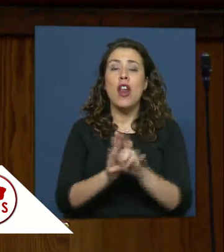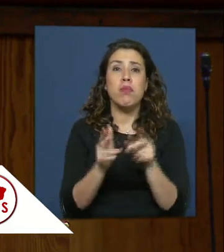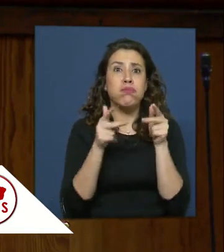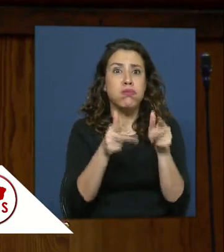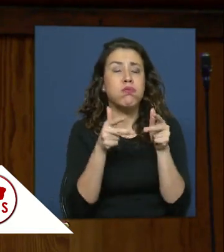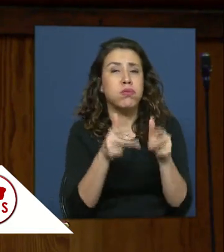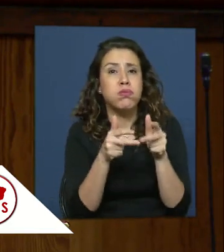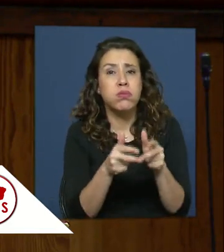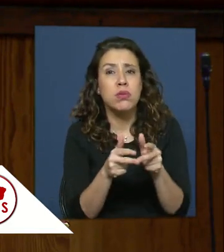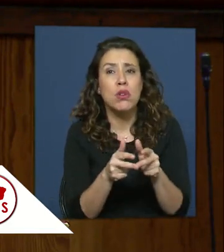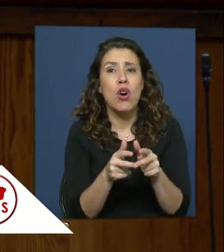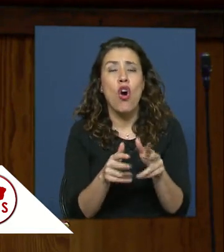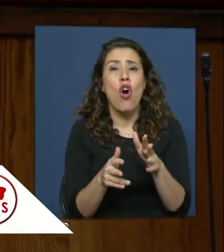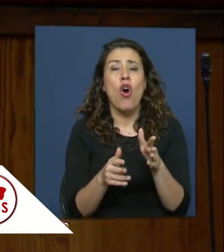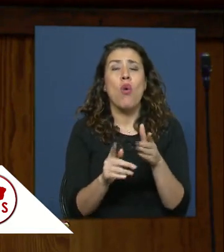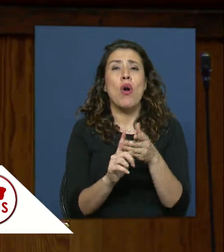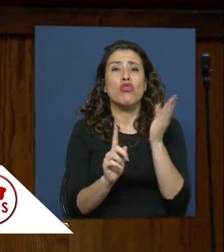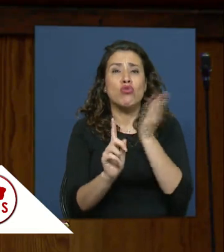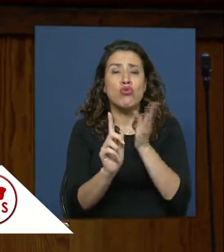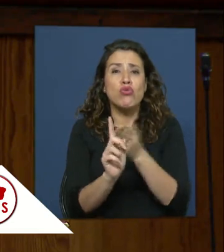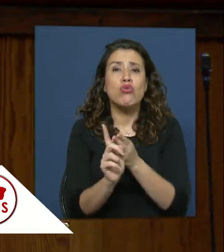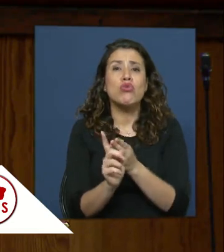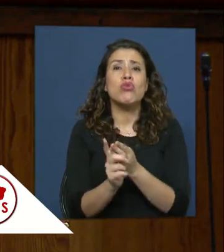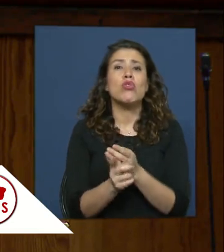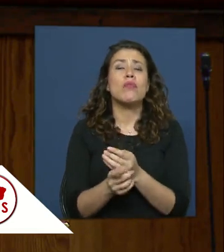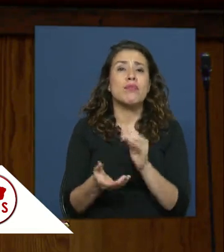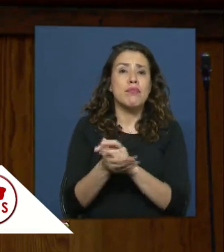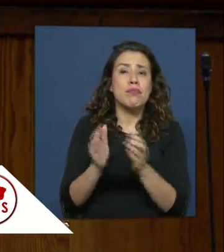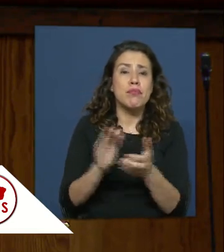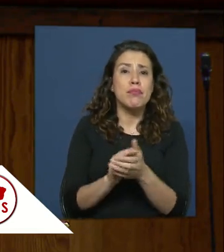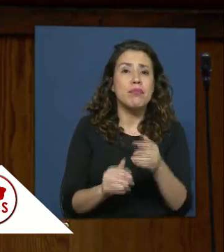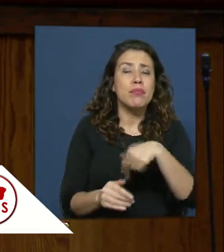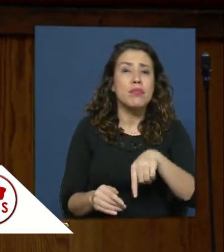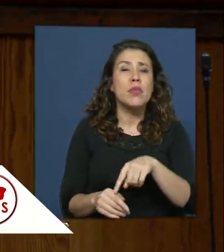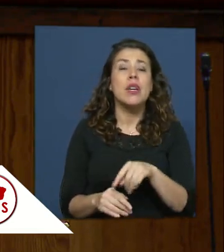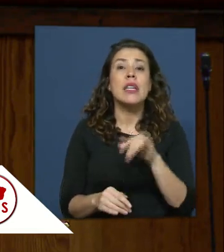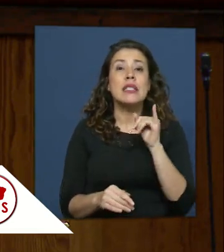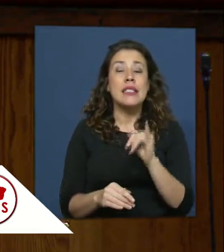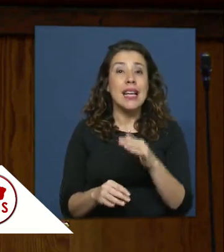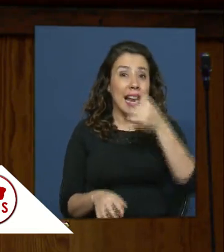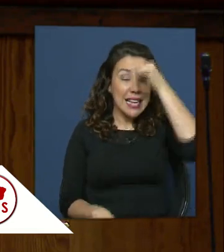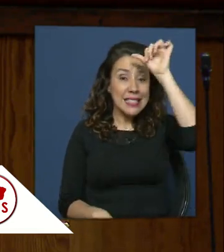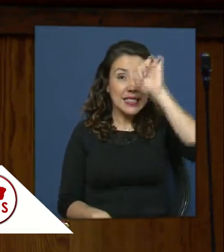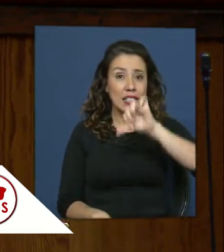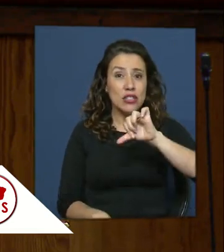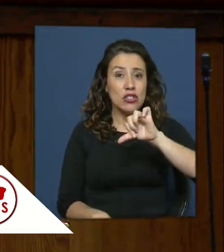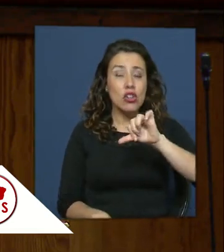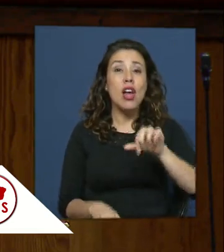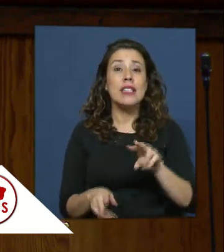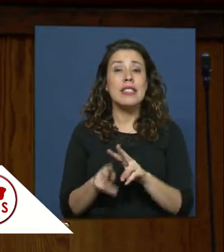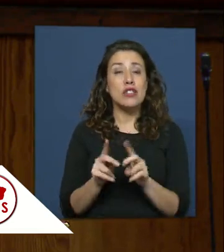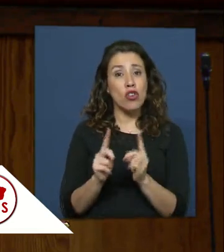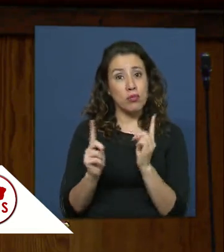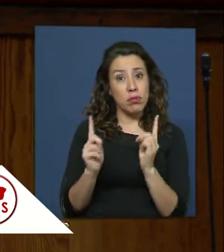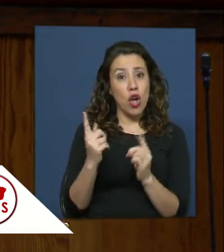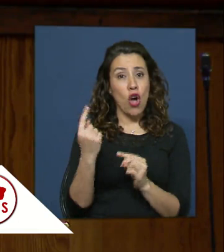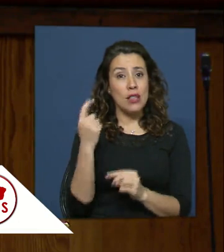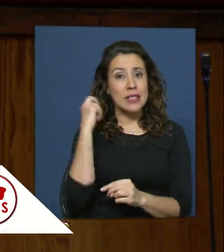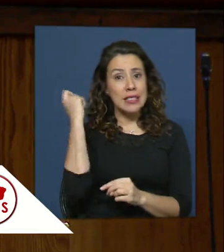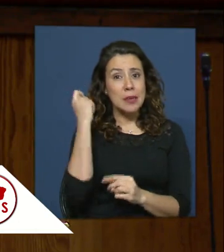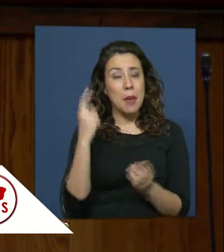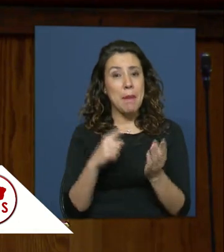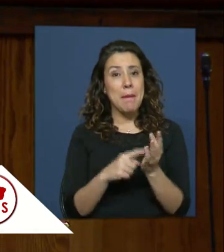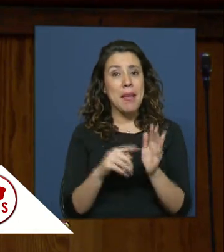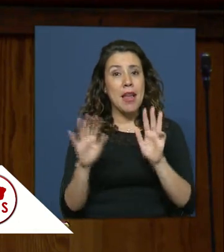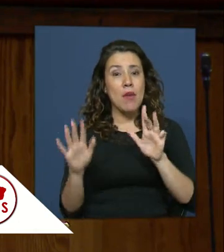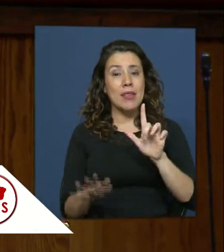o rigores necesarios y asociación ilícita, siempre que los hechos punibles hayan ocurrido entre el 11 de